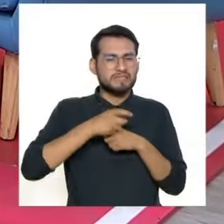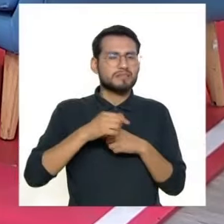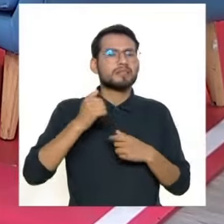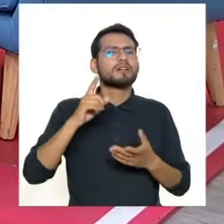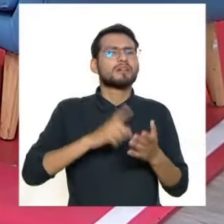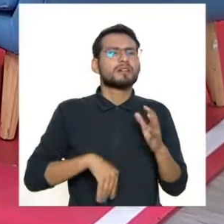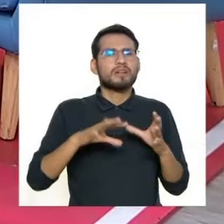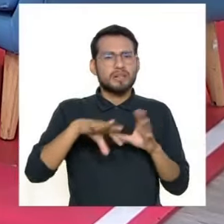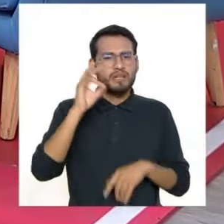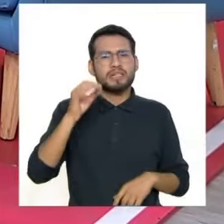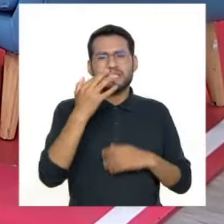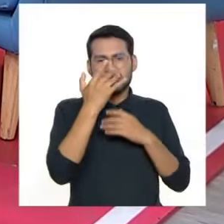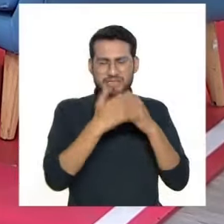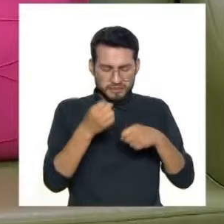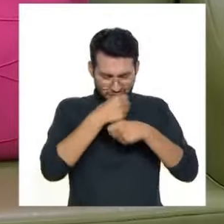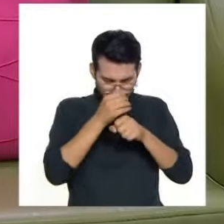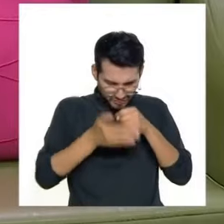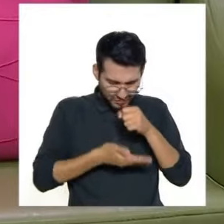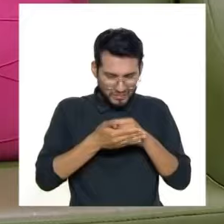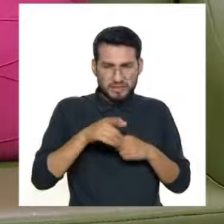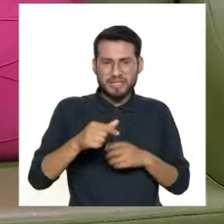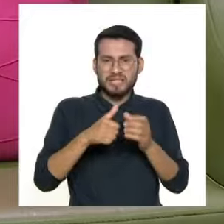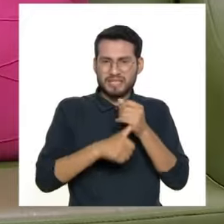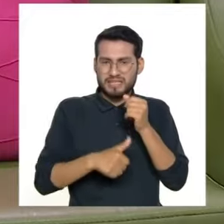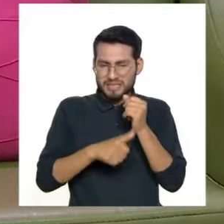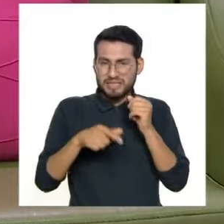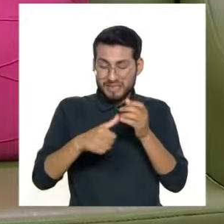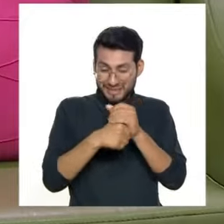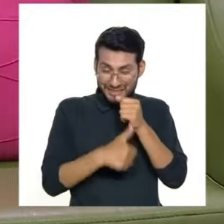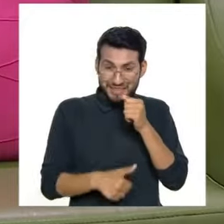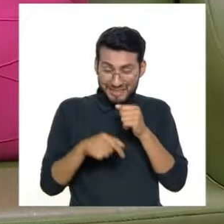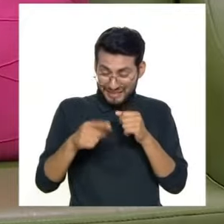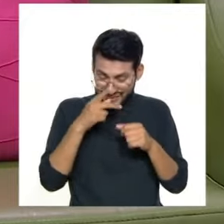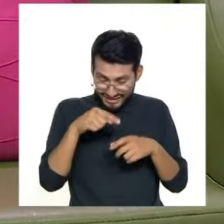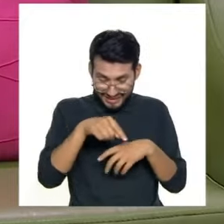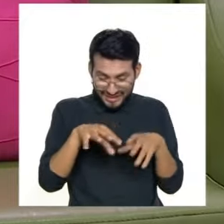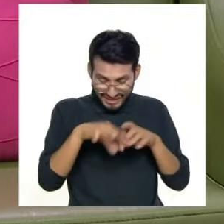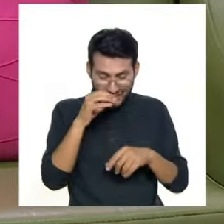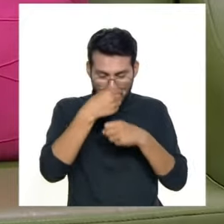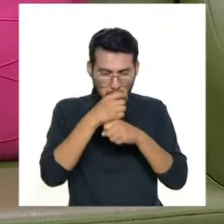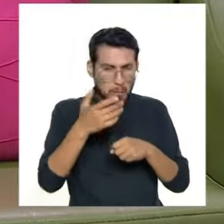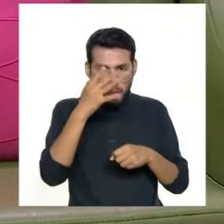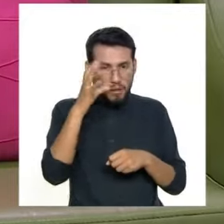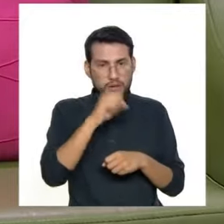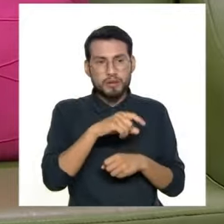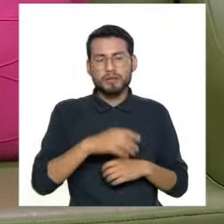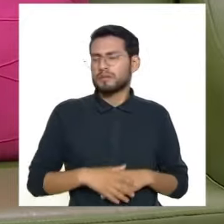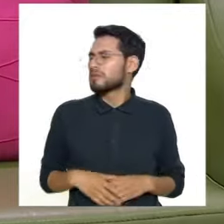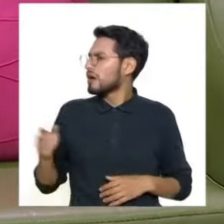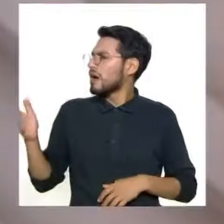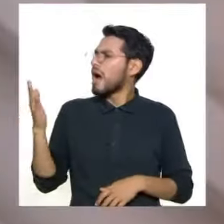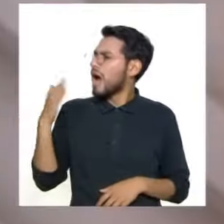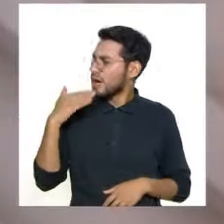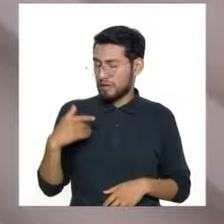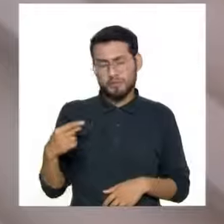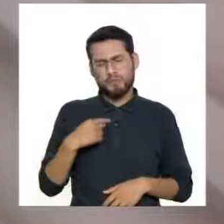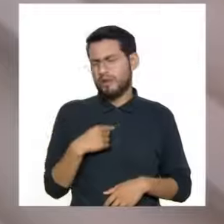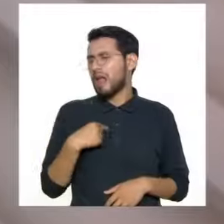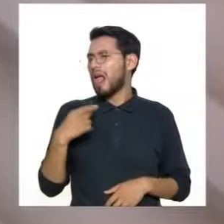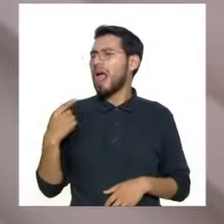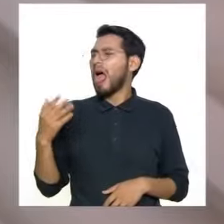que se llama la detección de la sangre oculta en las cces en pacientes Perdón en personas que no tienen síntomas no tien y el ají doctor por ejemplo a mí me